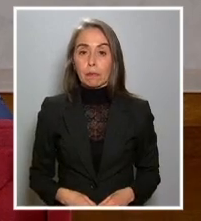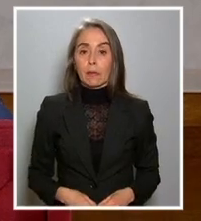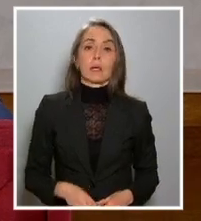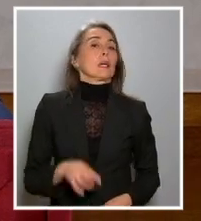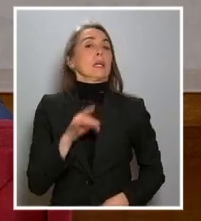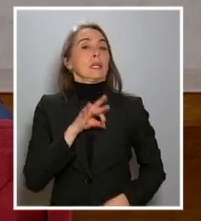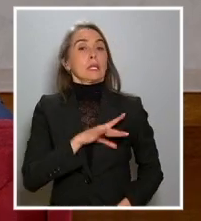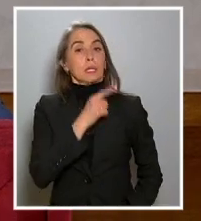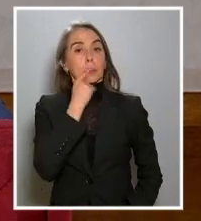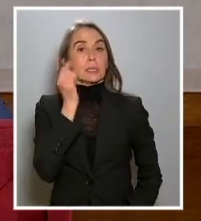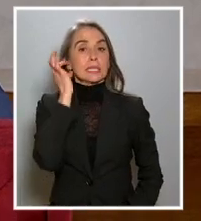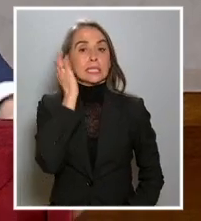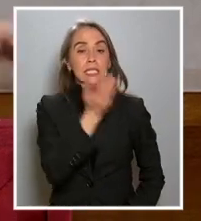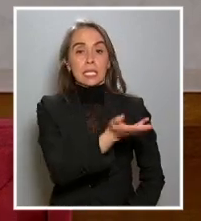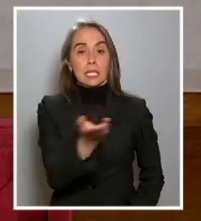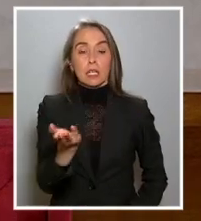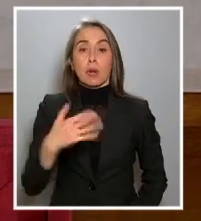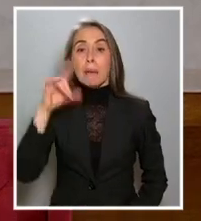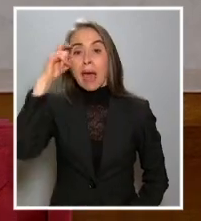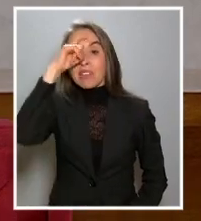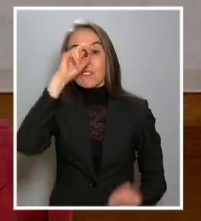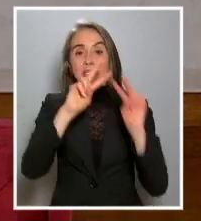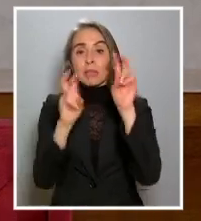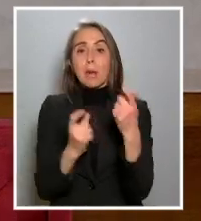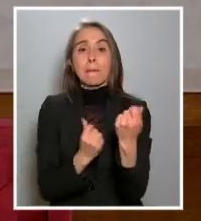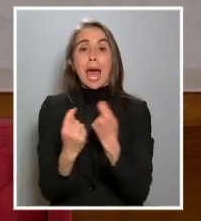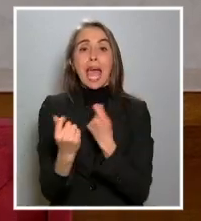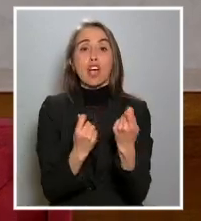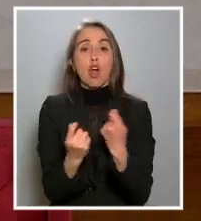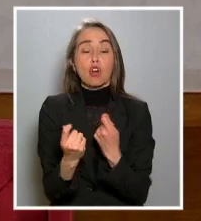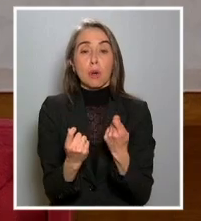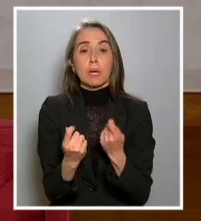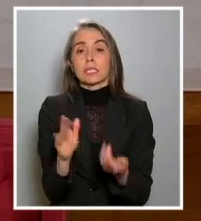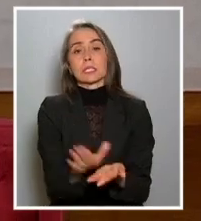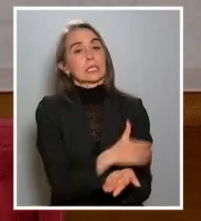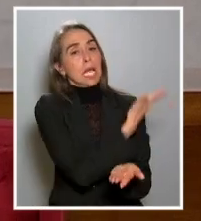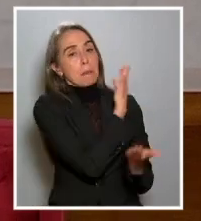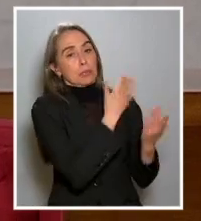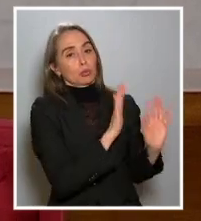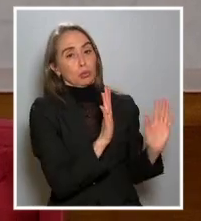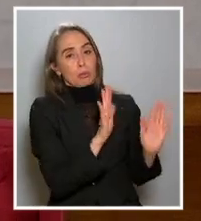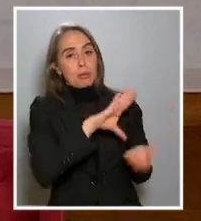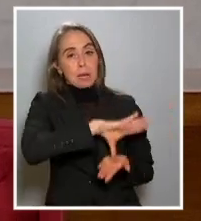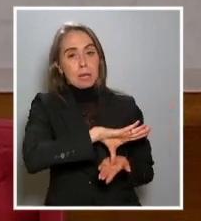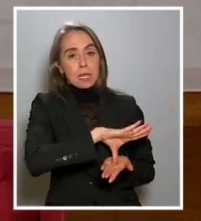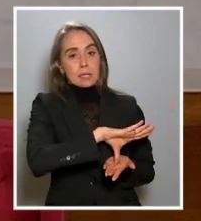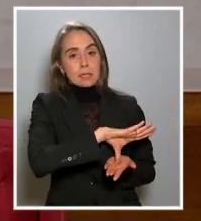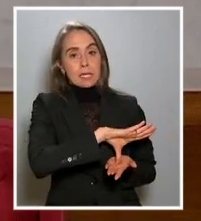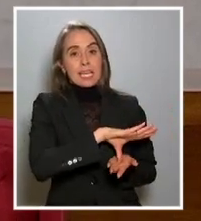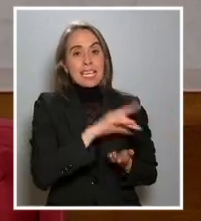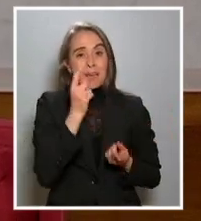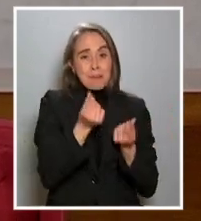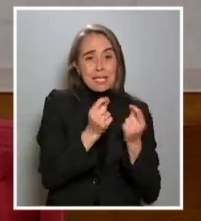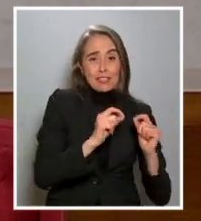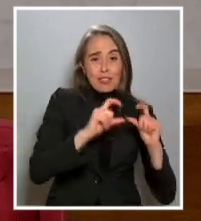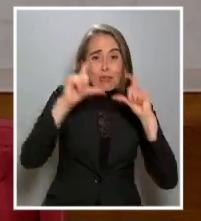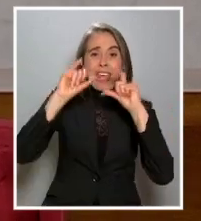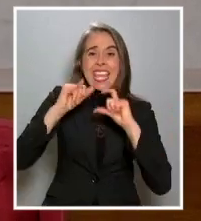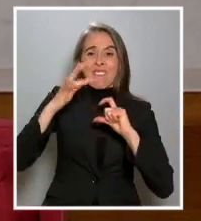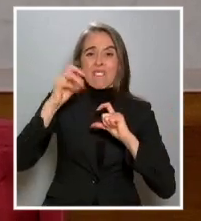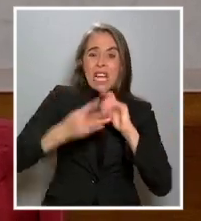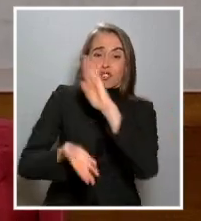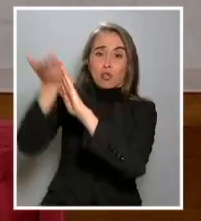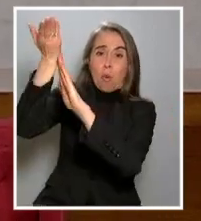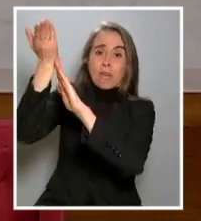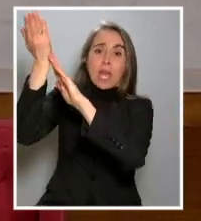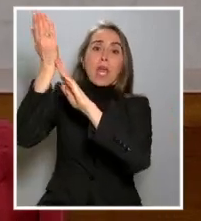Chilenos y chilenas, lo más difícil en materia económica ya pasó. Vencimos la inflación, pusimos nuestras